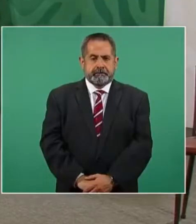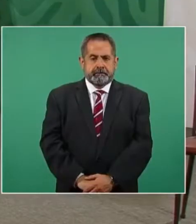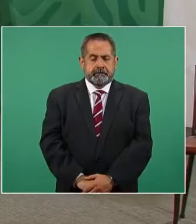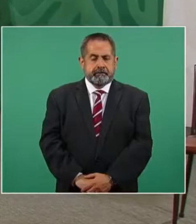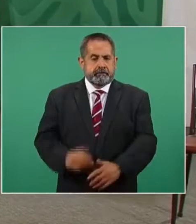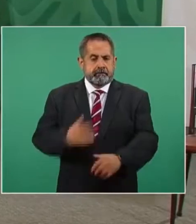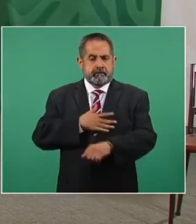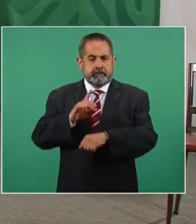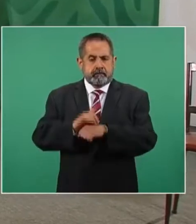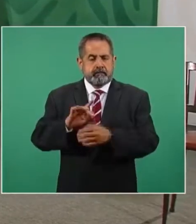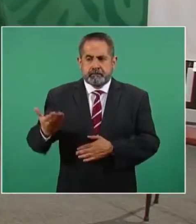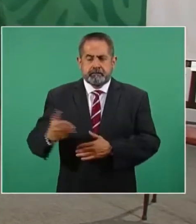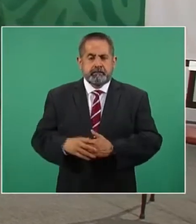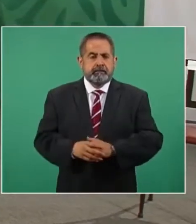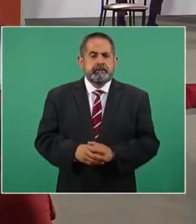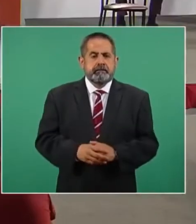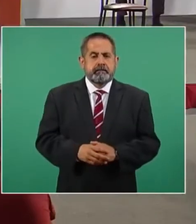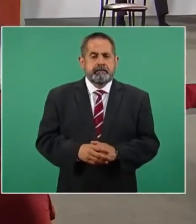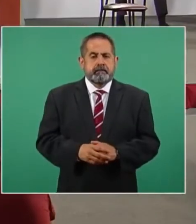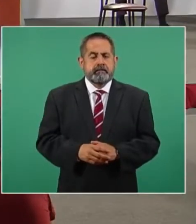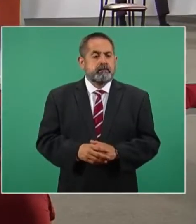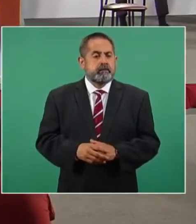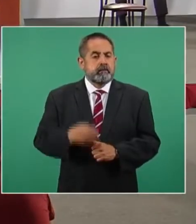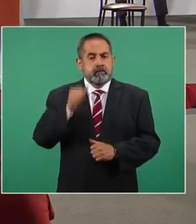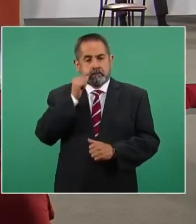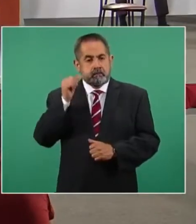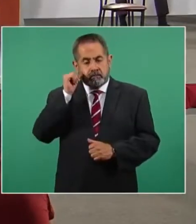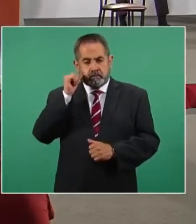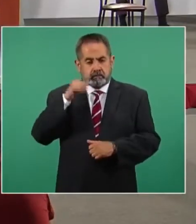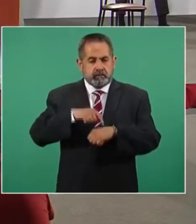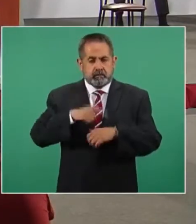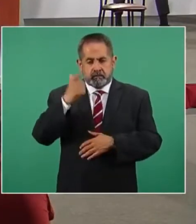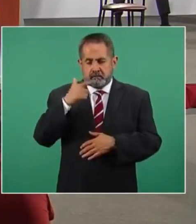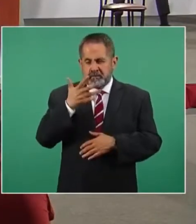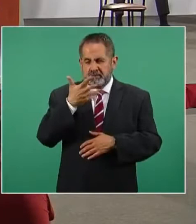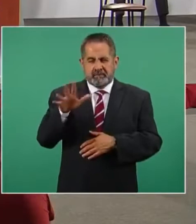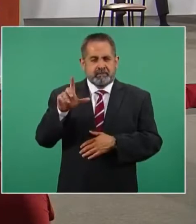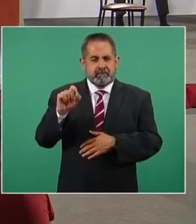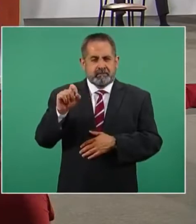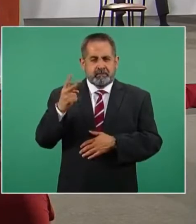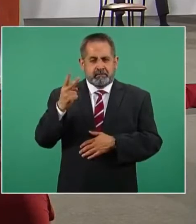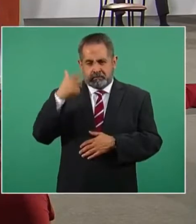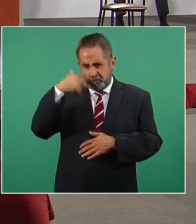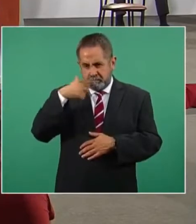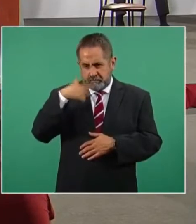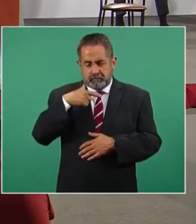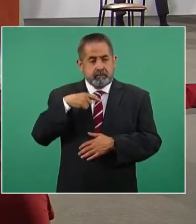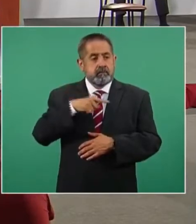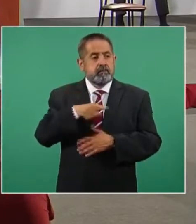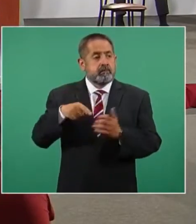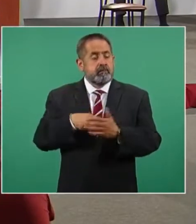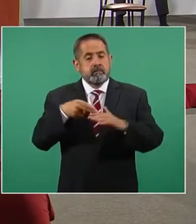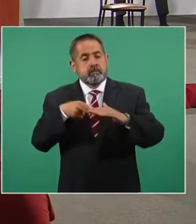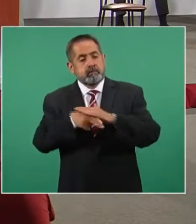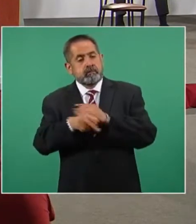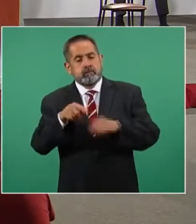Muy buenos días, gracias, presidente. El día de ayer a las 10:22 de la noche, en la línea 12 del metro,